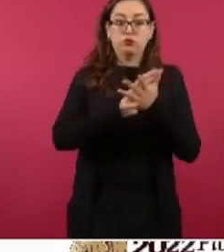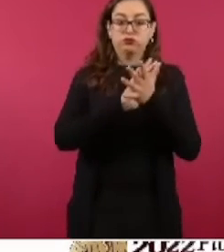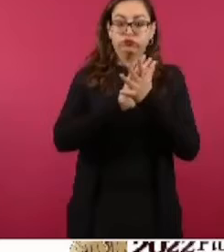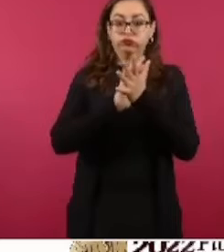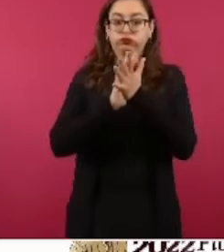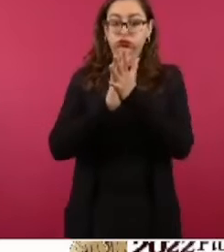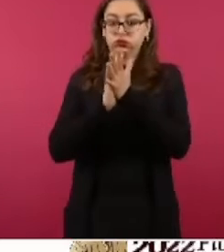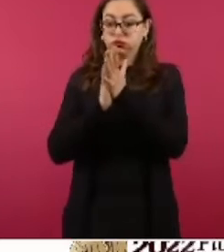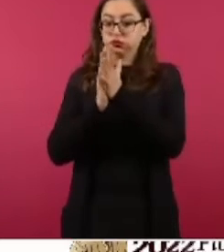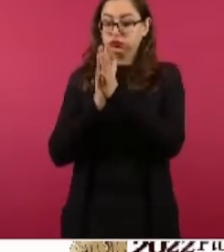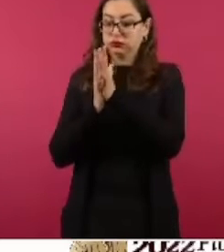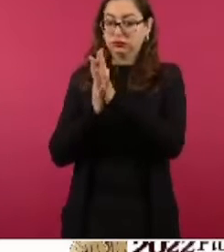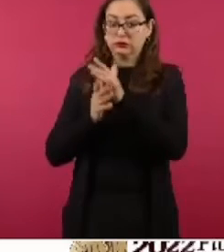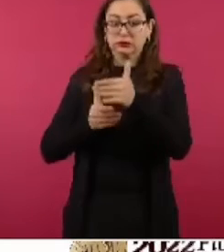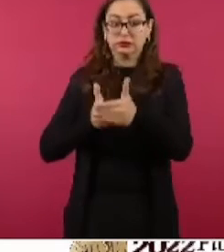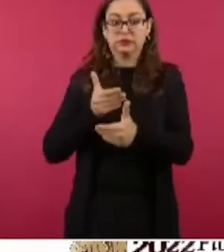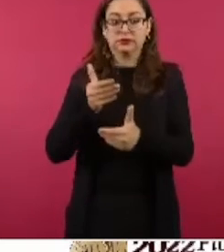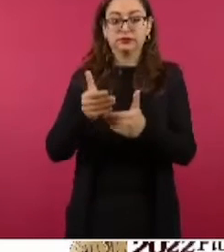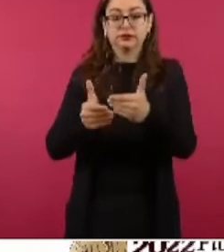Y si el joven,